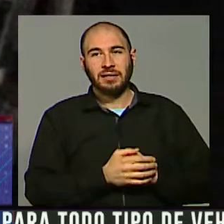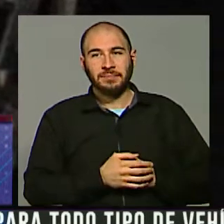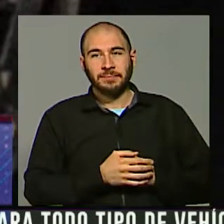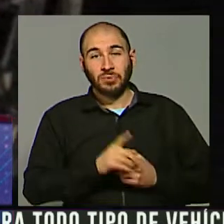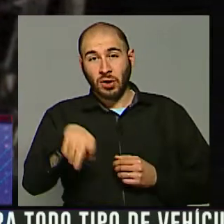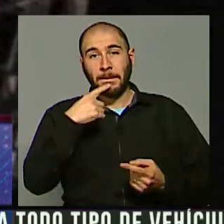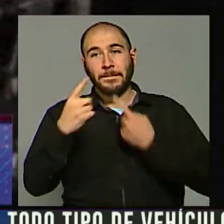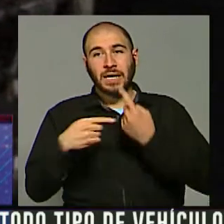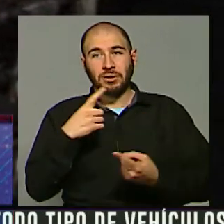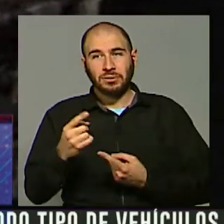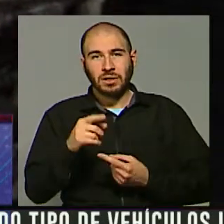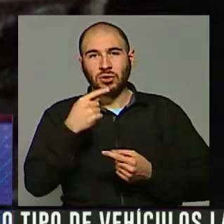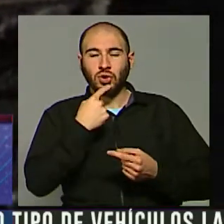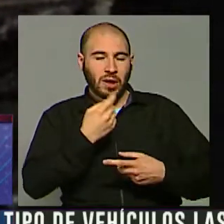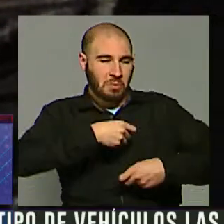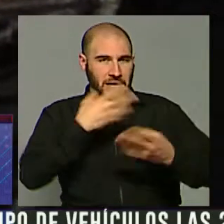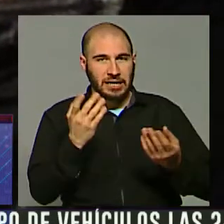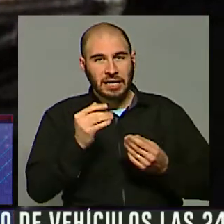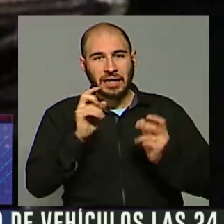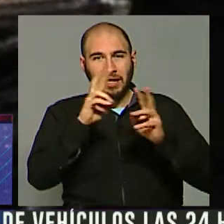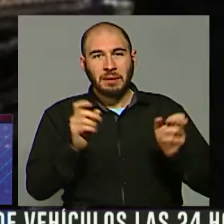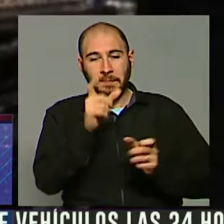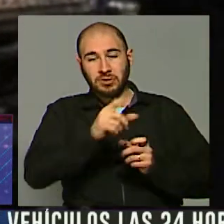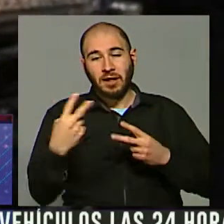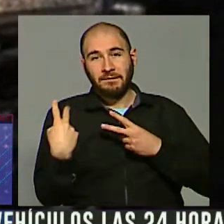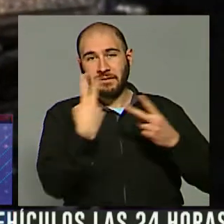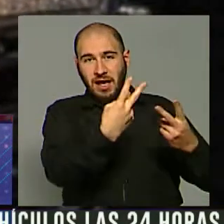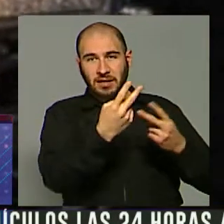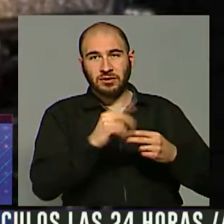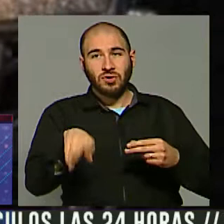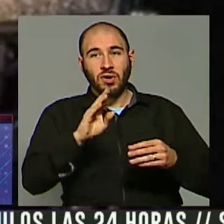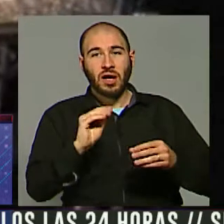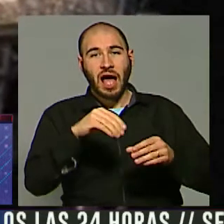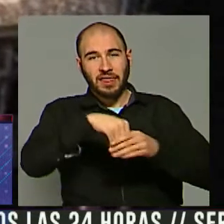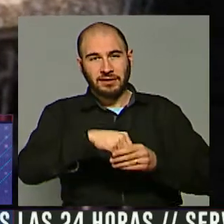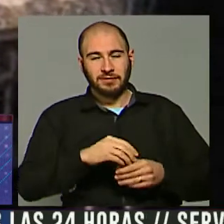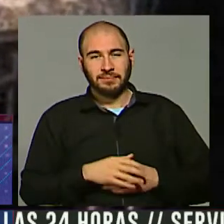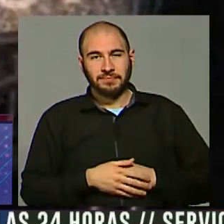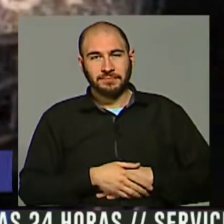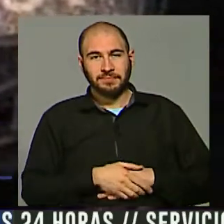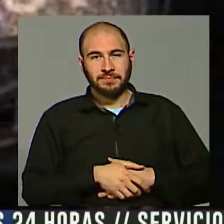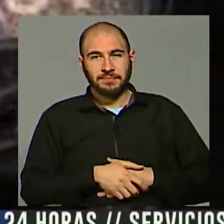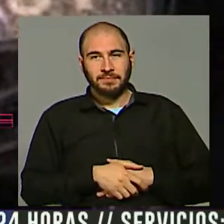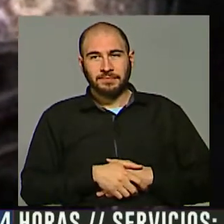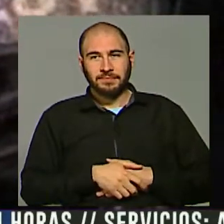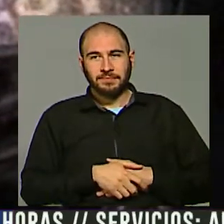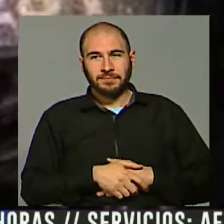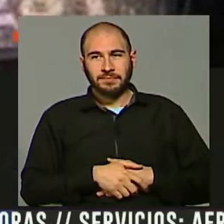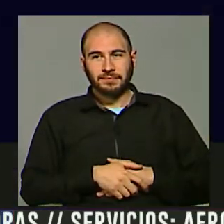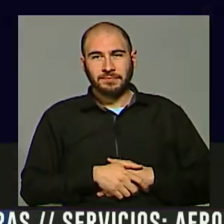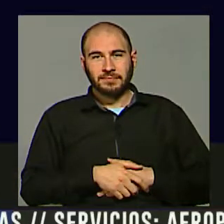para consultar cualquier tipo de duda sobre los pasajeros que se encontraban en la unidad.